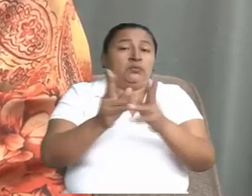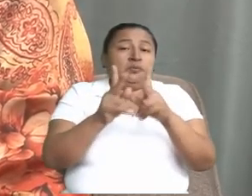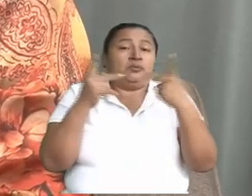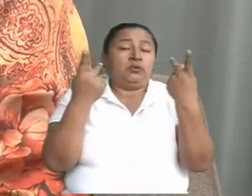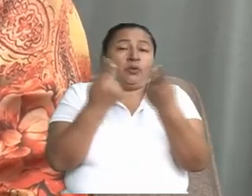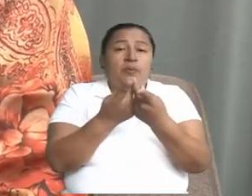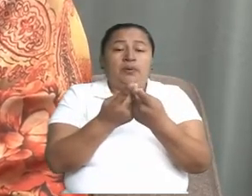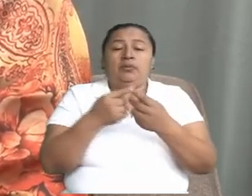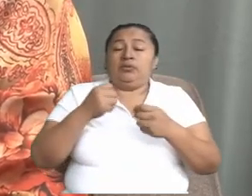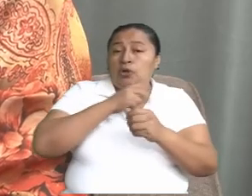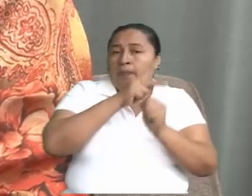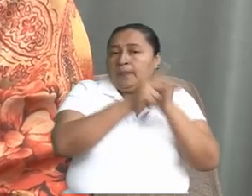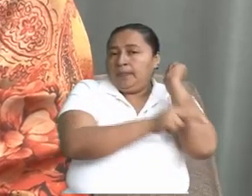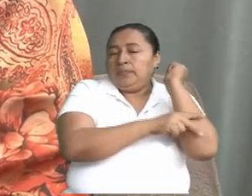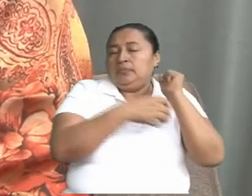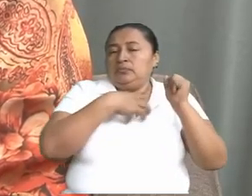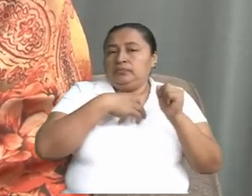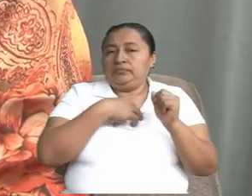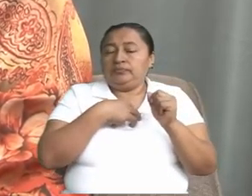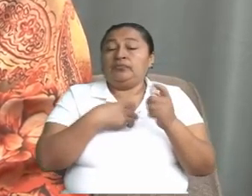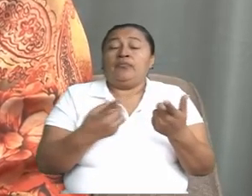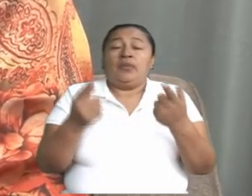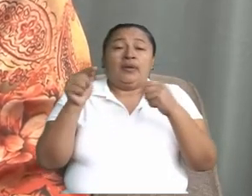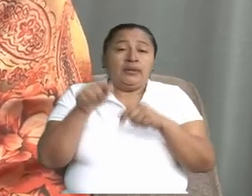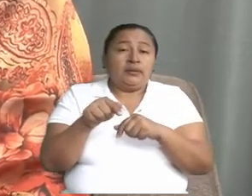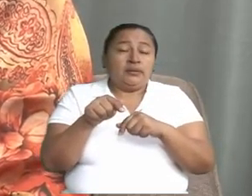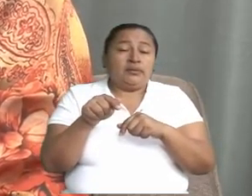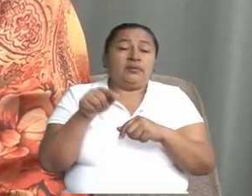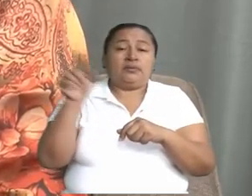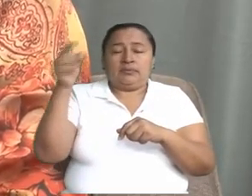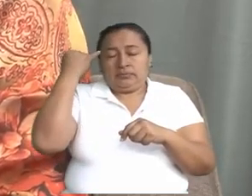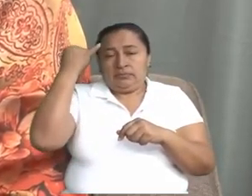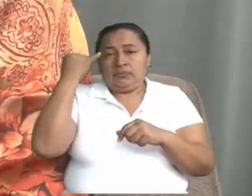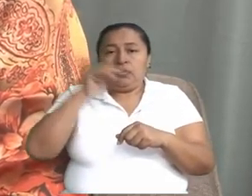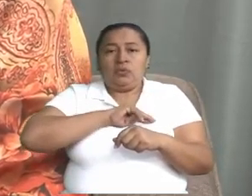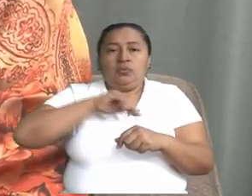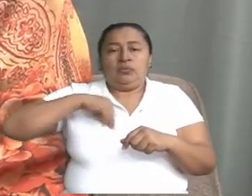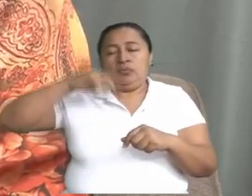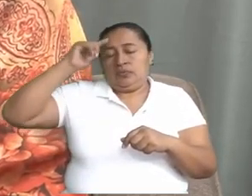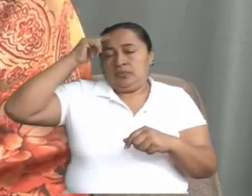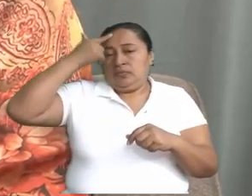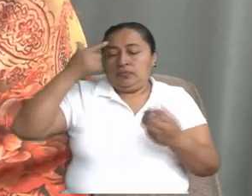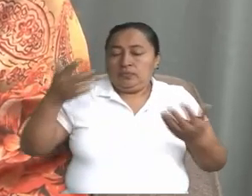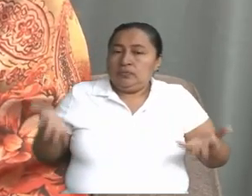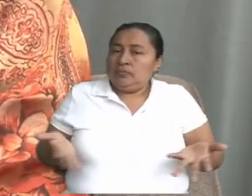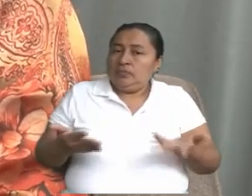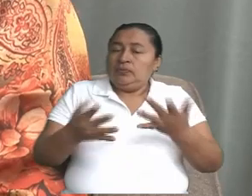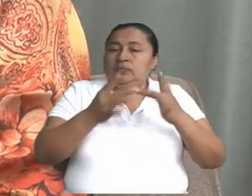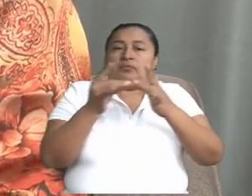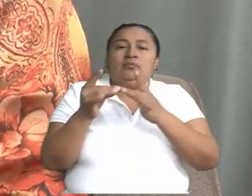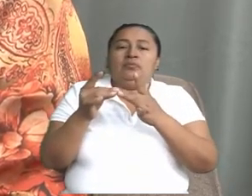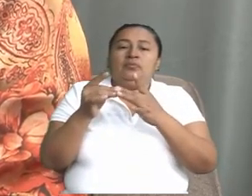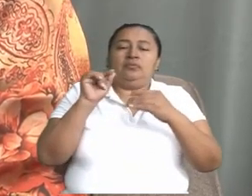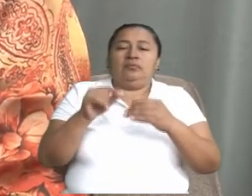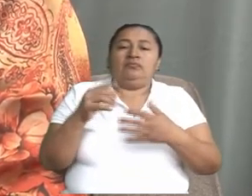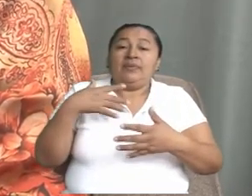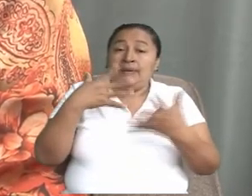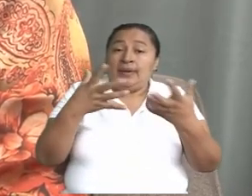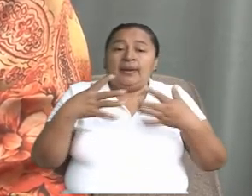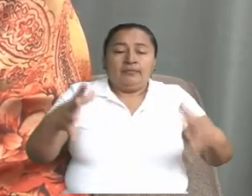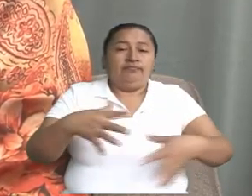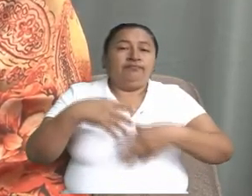naciones. Y en ese sentido, nuestro gobierno está impulsando precisamente el rescate